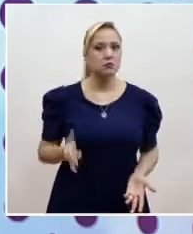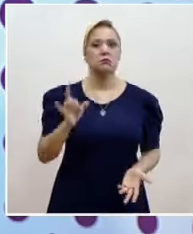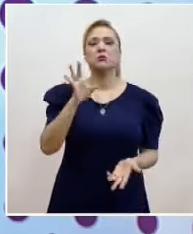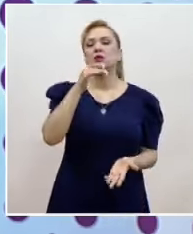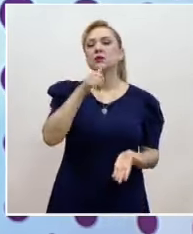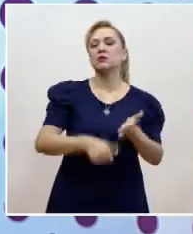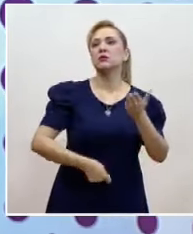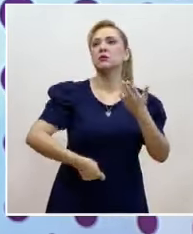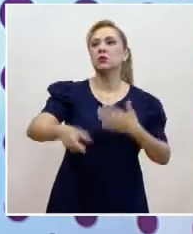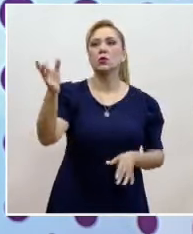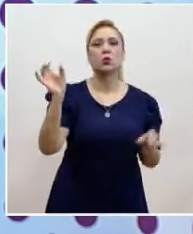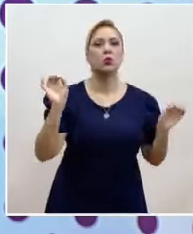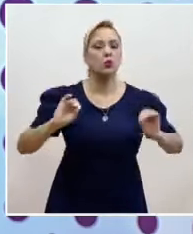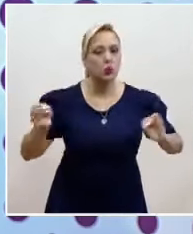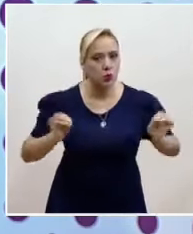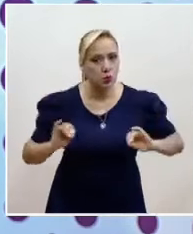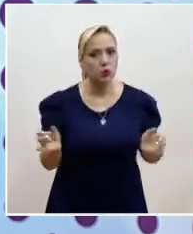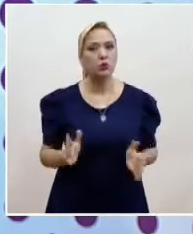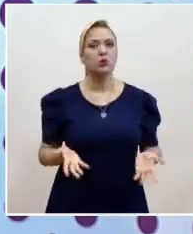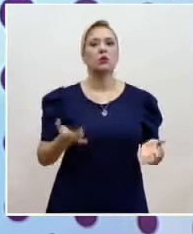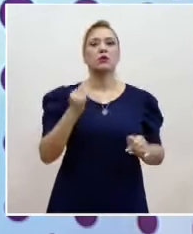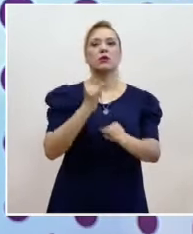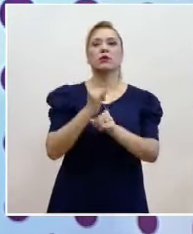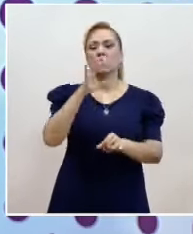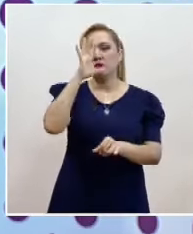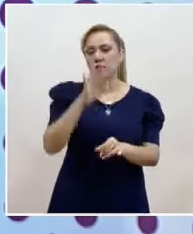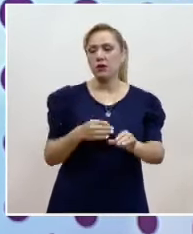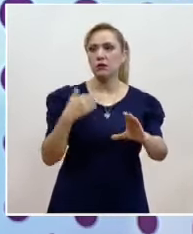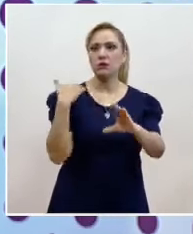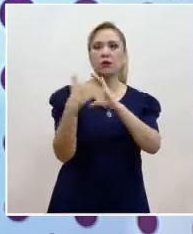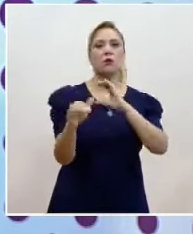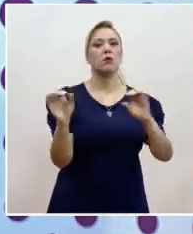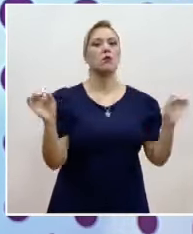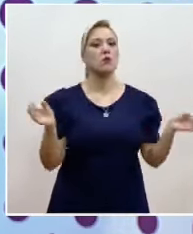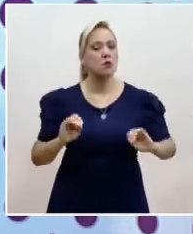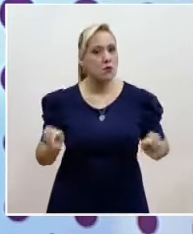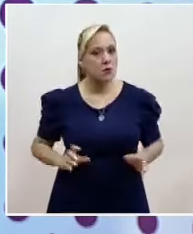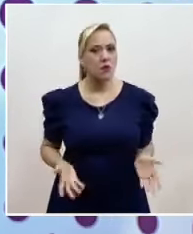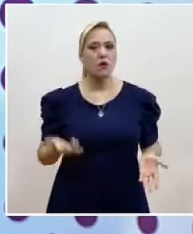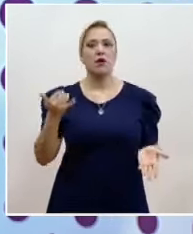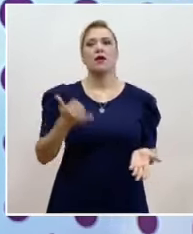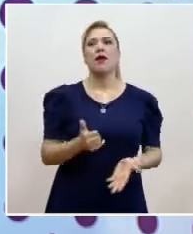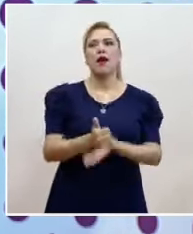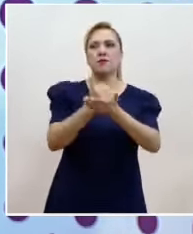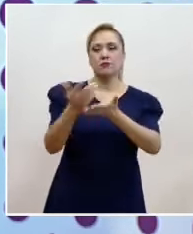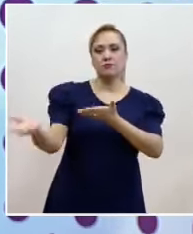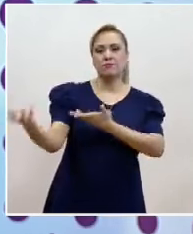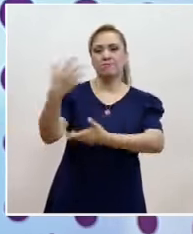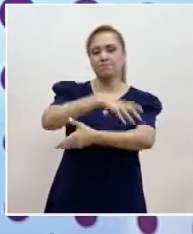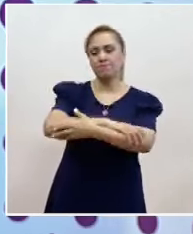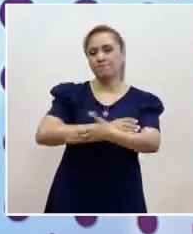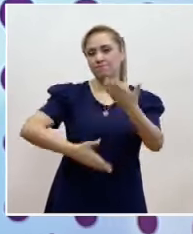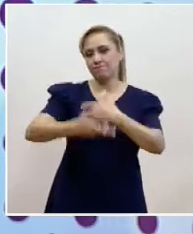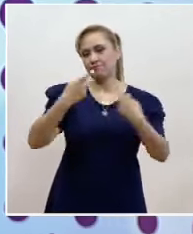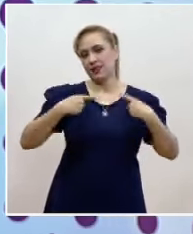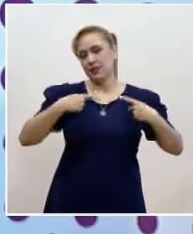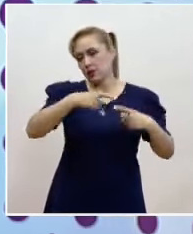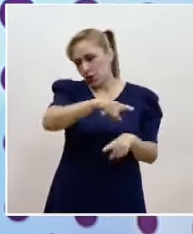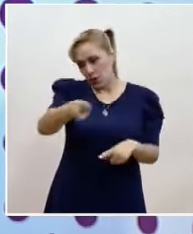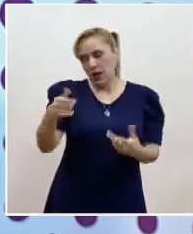haga de diferente manera, ¿no? Así también como una idea de colaboración por parte de los justiciables. Esta es